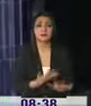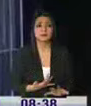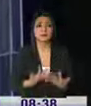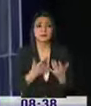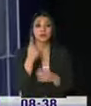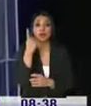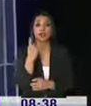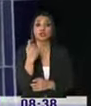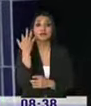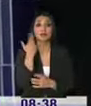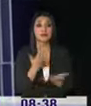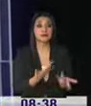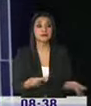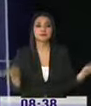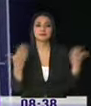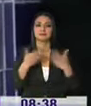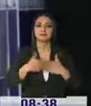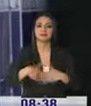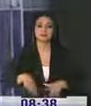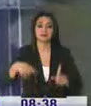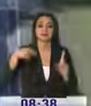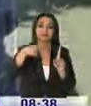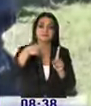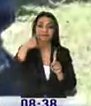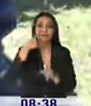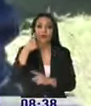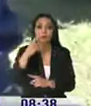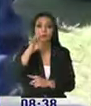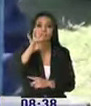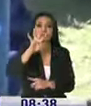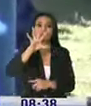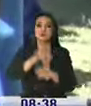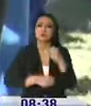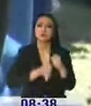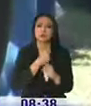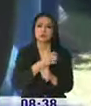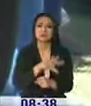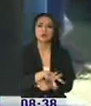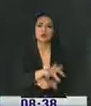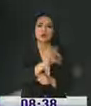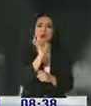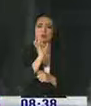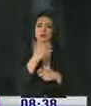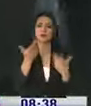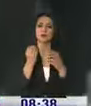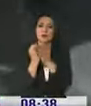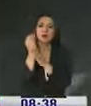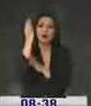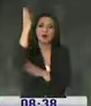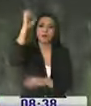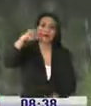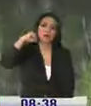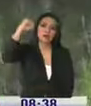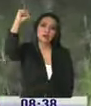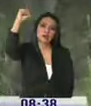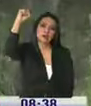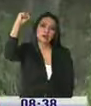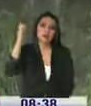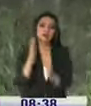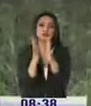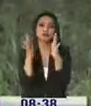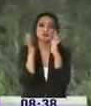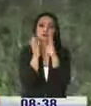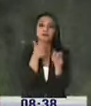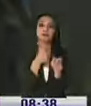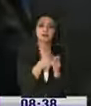11 días llegó a su fin. Maximiliano F., de 45 años, fue encontrado suspendido de un árbol en un bosque cercano a casa.